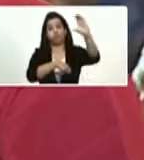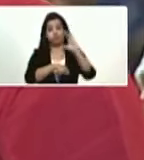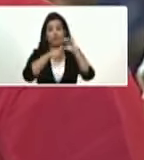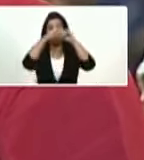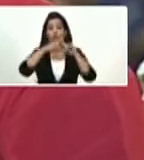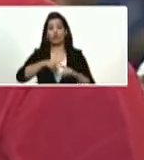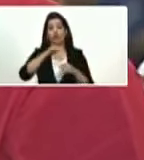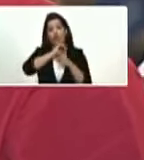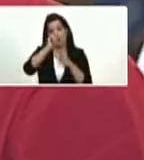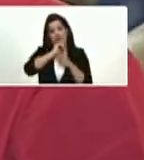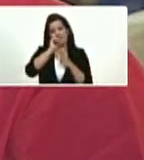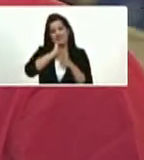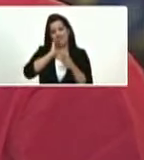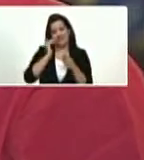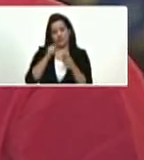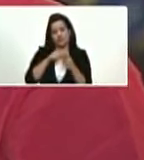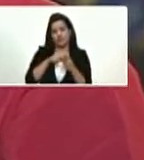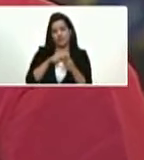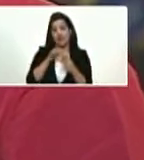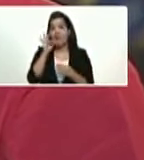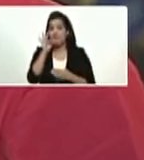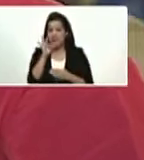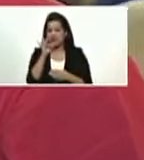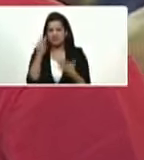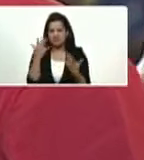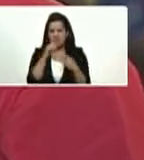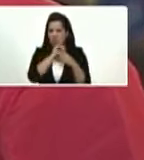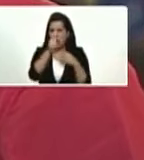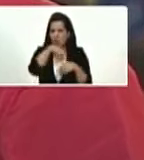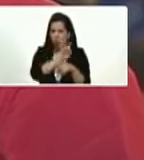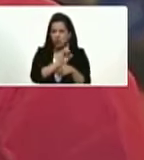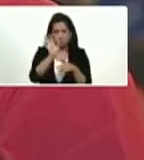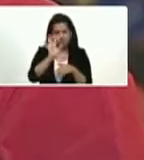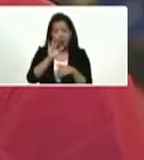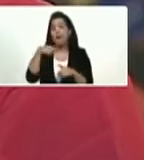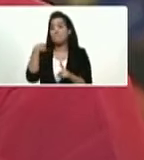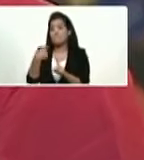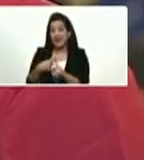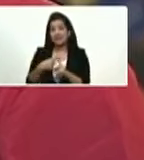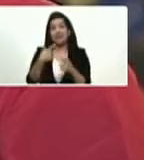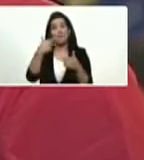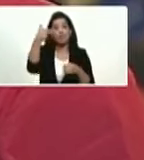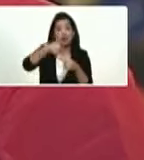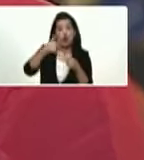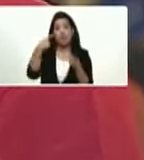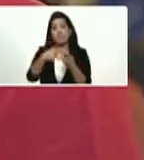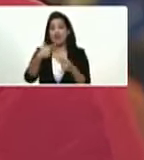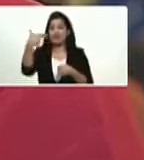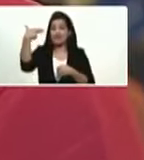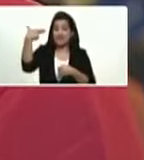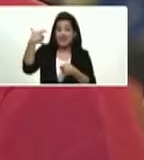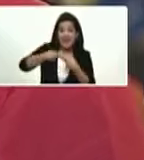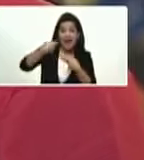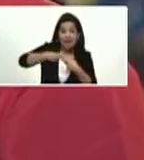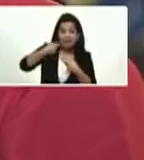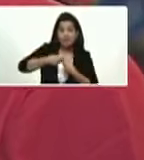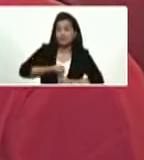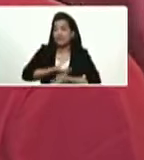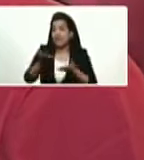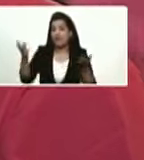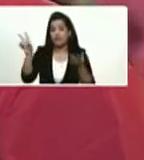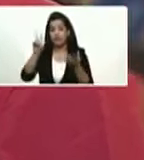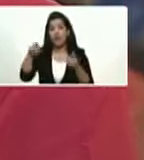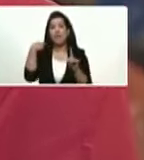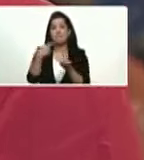la voluntad política de nuestros trabajadores en función de recuperar empresas, de aportarle a la producción